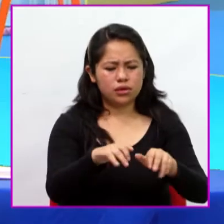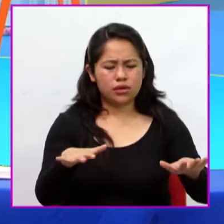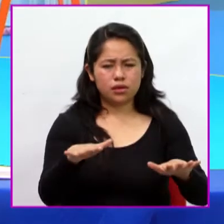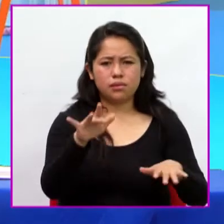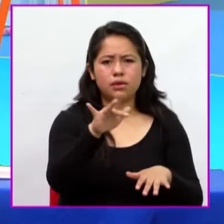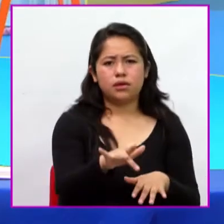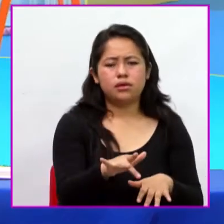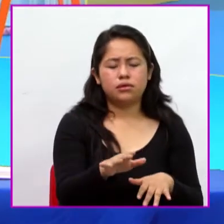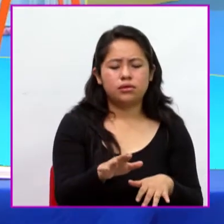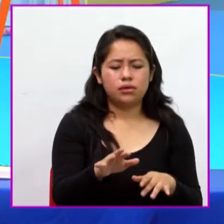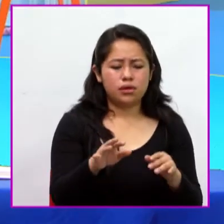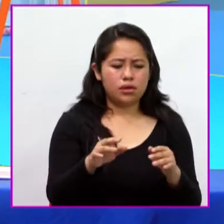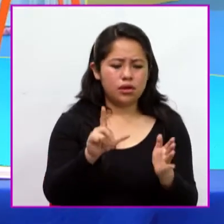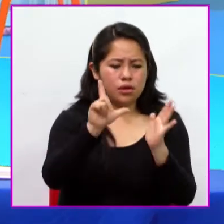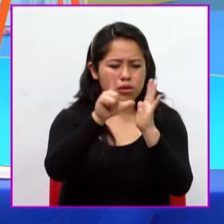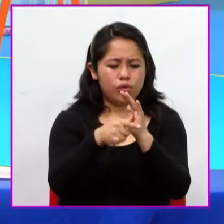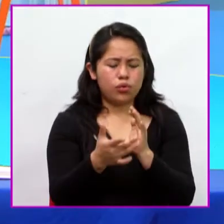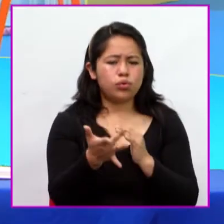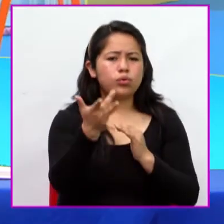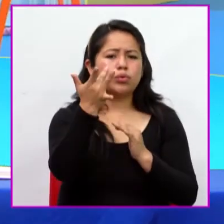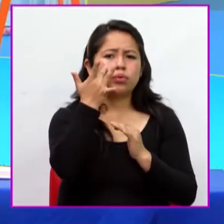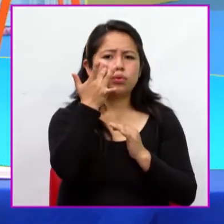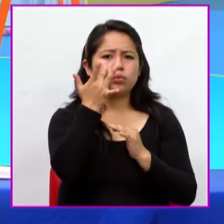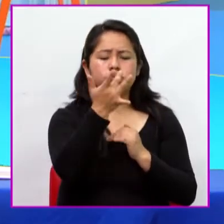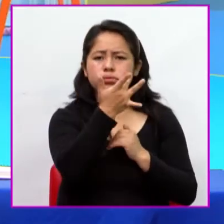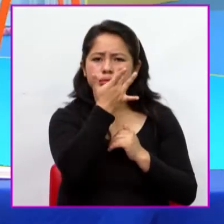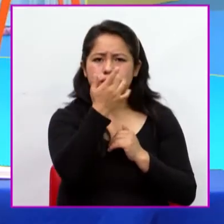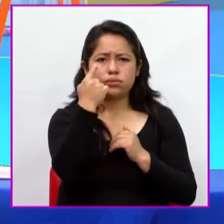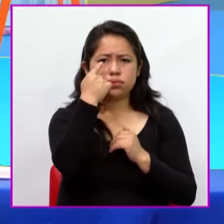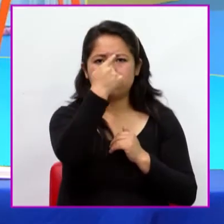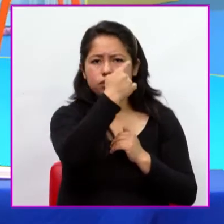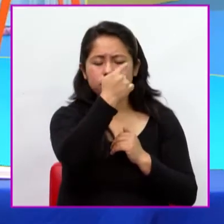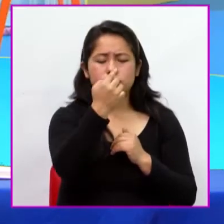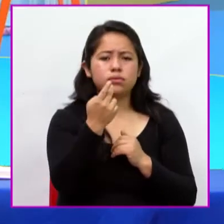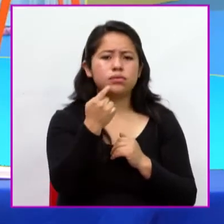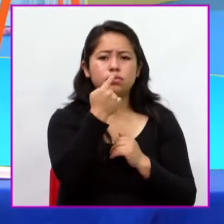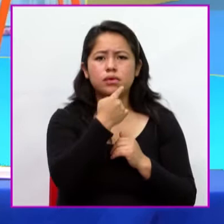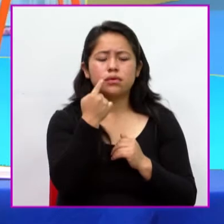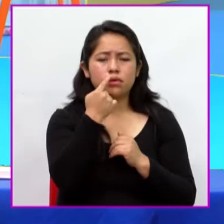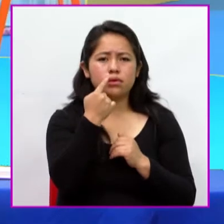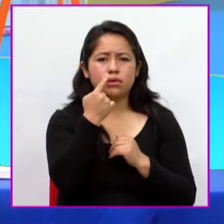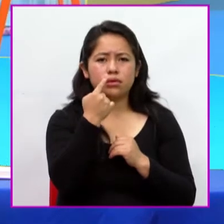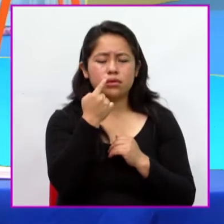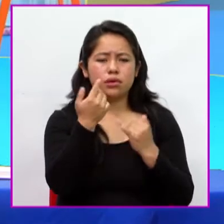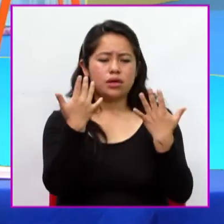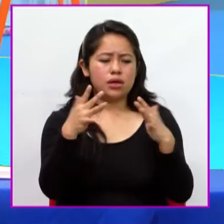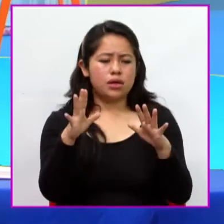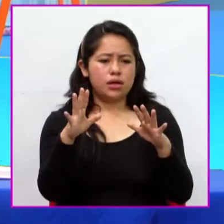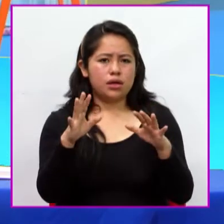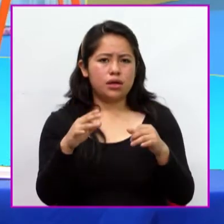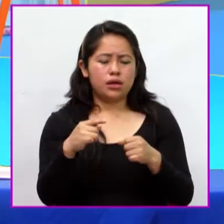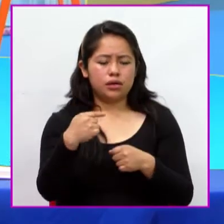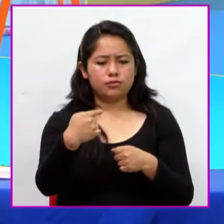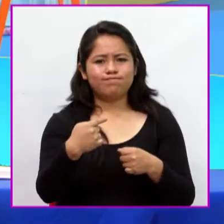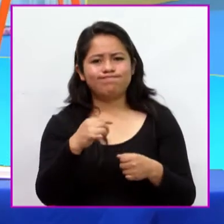toca la cara, los ojos, la nariz, la boca y puede